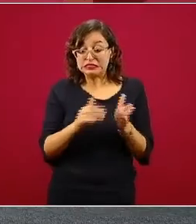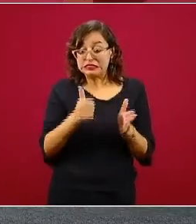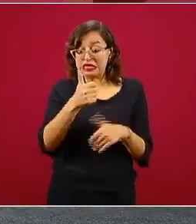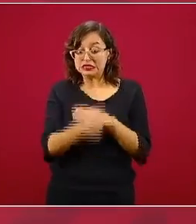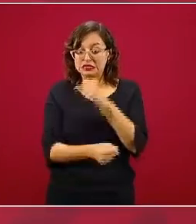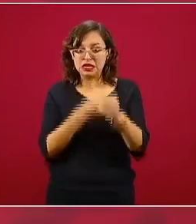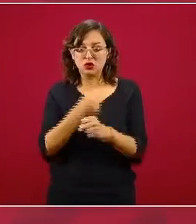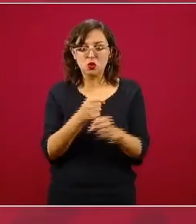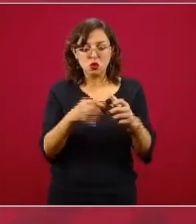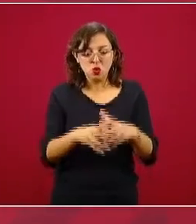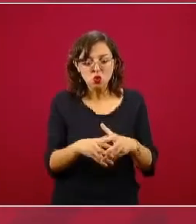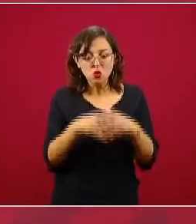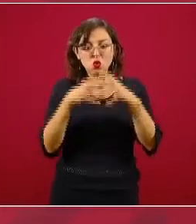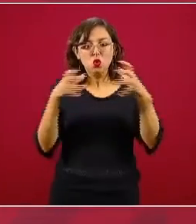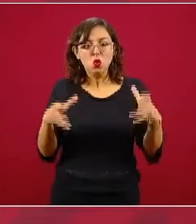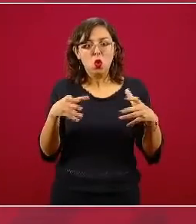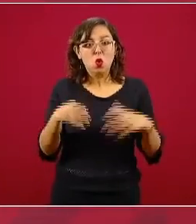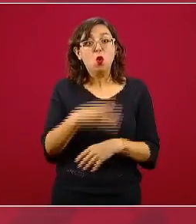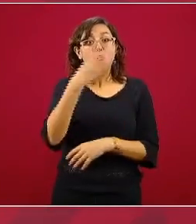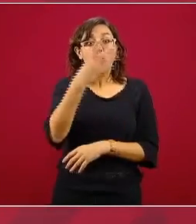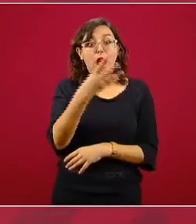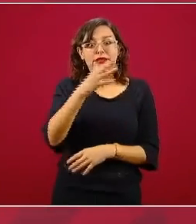hay un crecimiento de 4%.